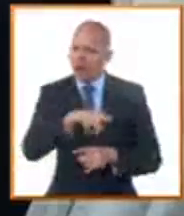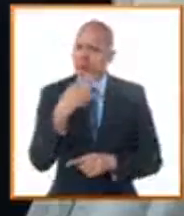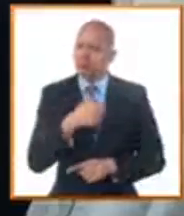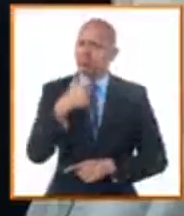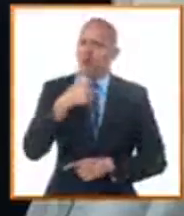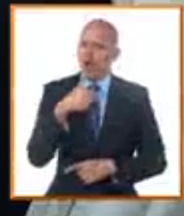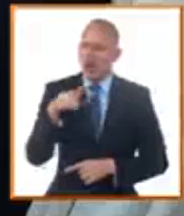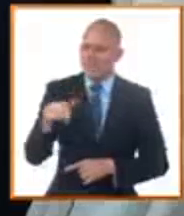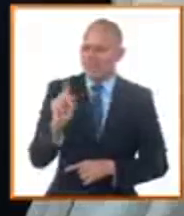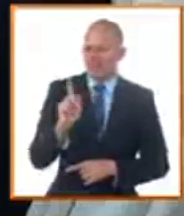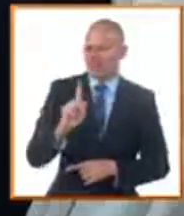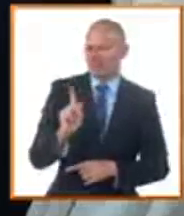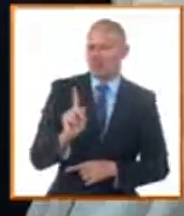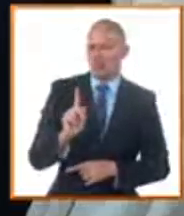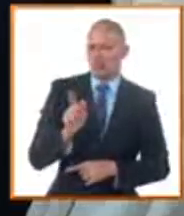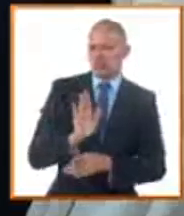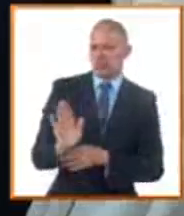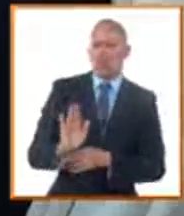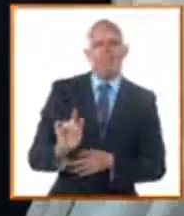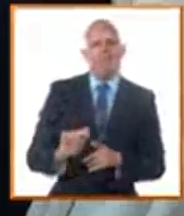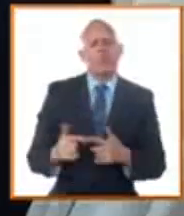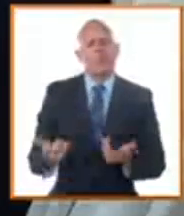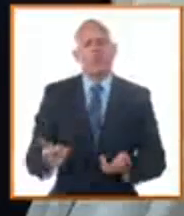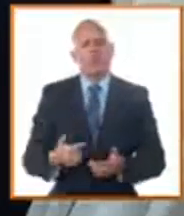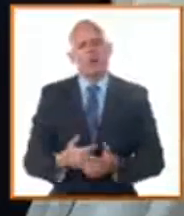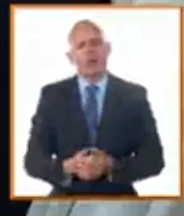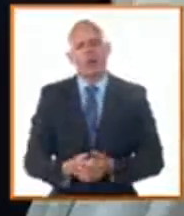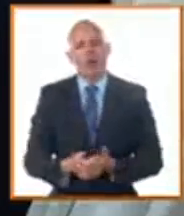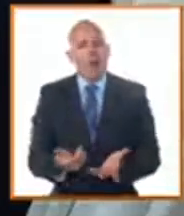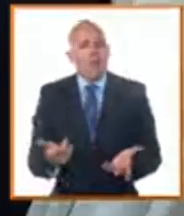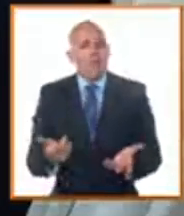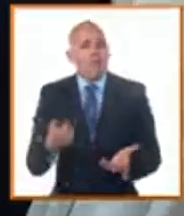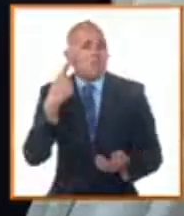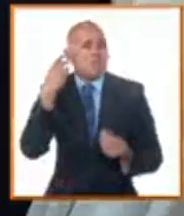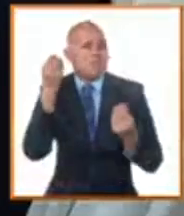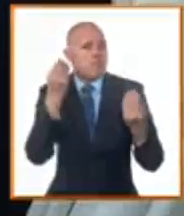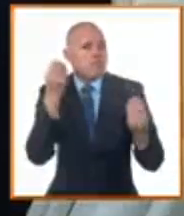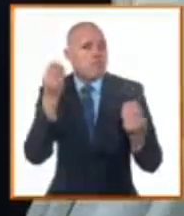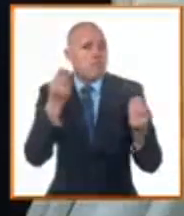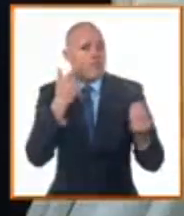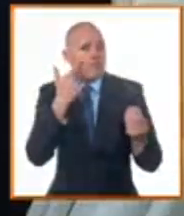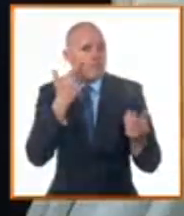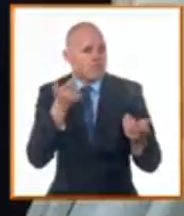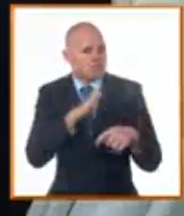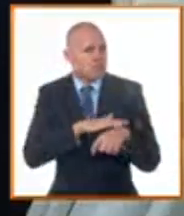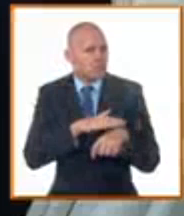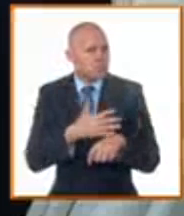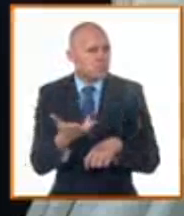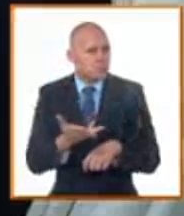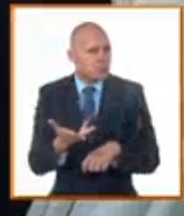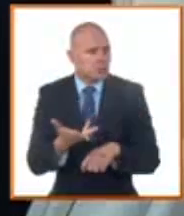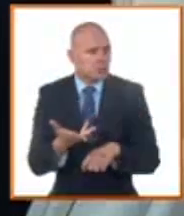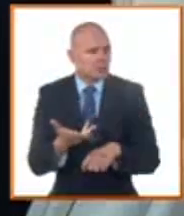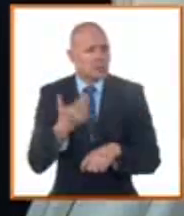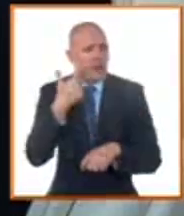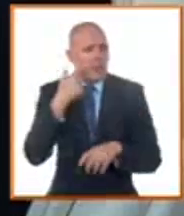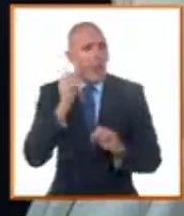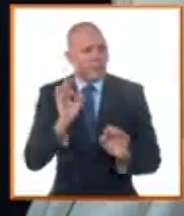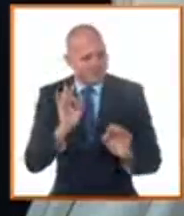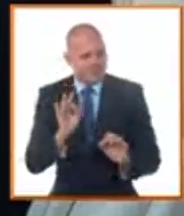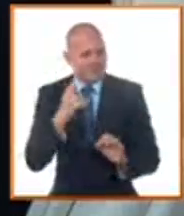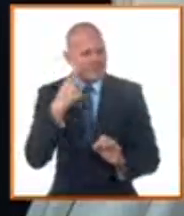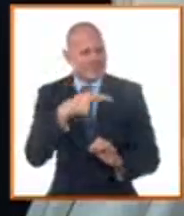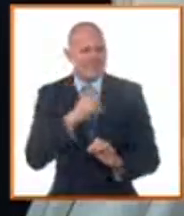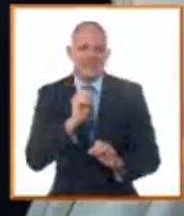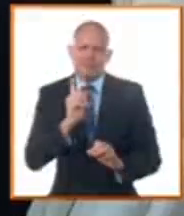en el ámbito del uso de las tecnologías no lo ha hecho así. Habría que preguntarse cuáles son las causas, pero evidentemente no va al